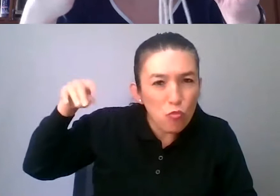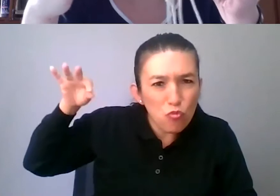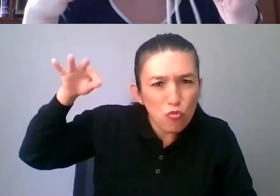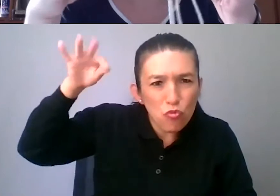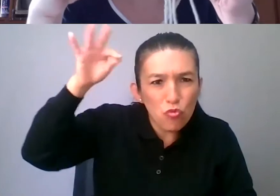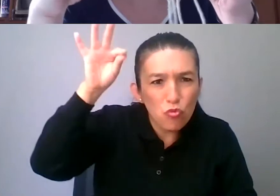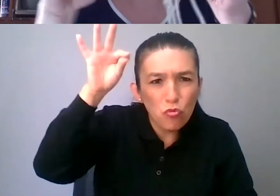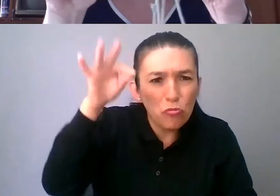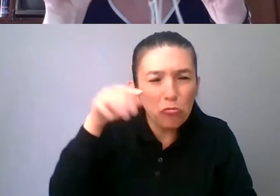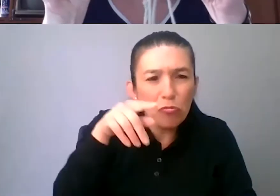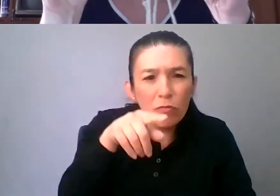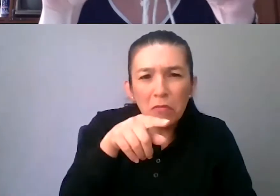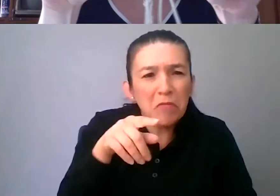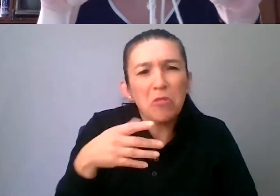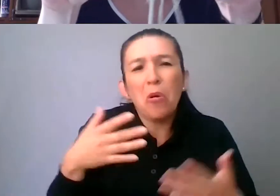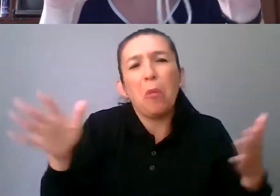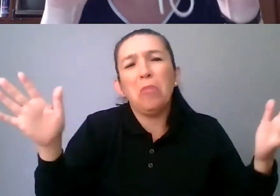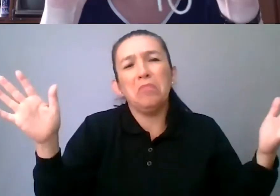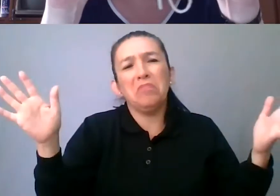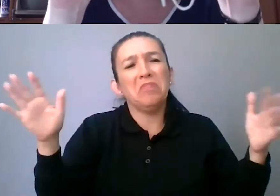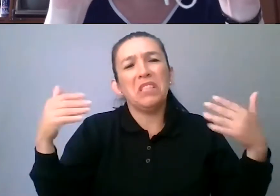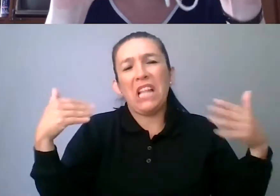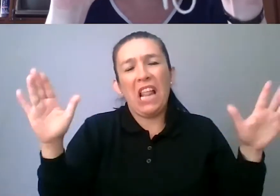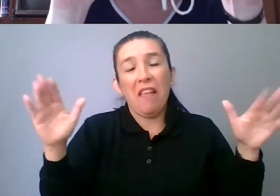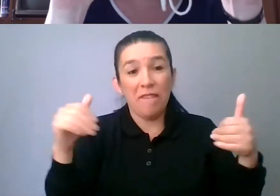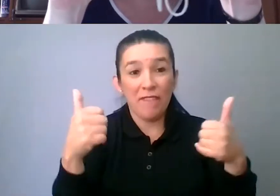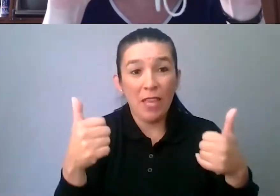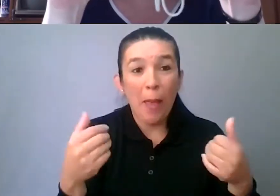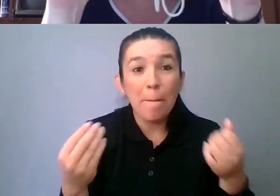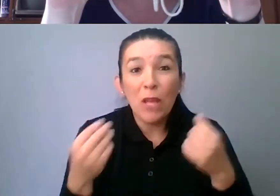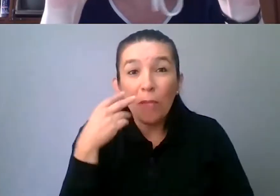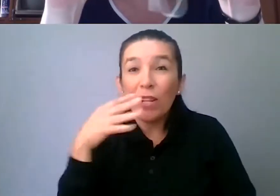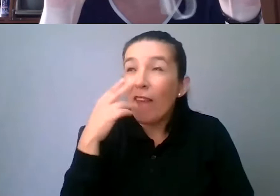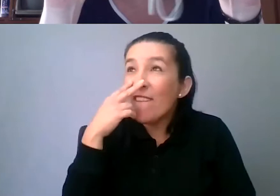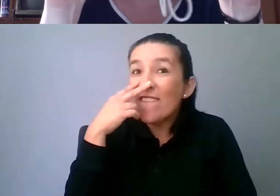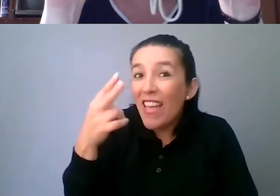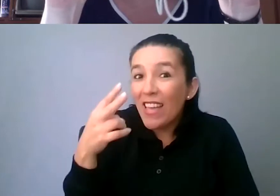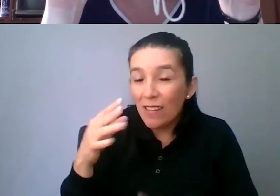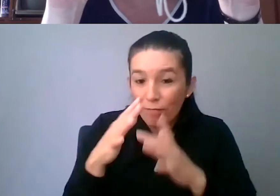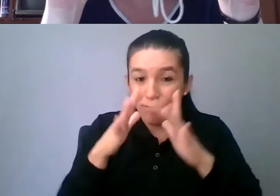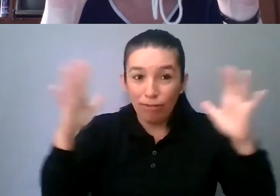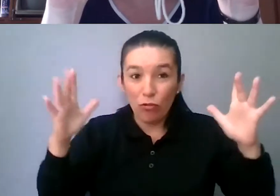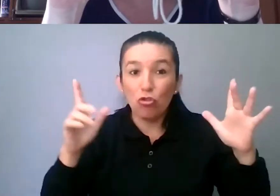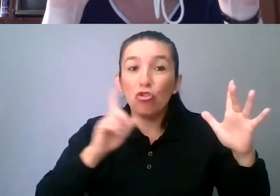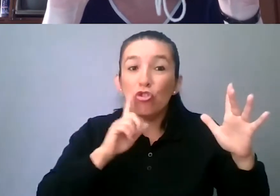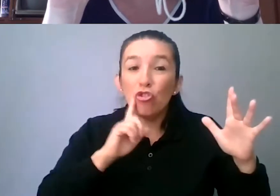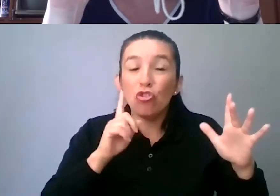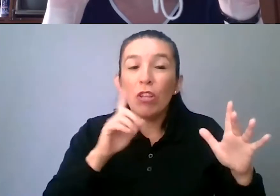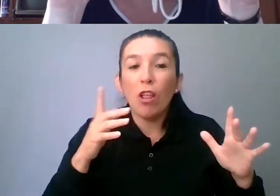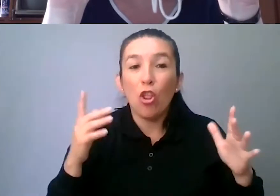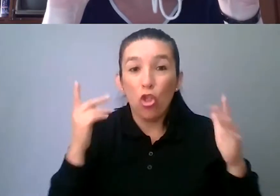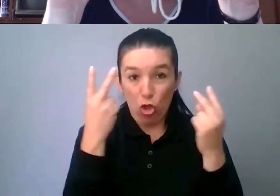quieran hacerlo está bien, como les salga está bien, pero la idea es que se note claramente que arriba tienen